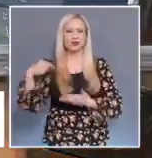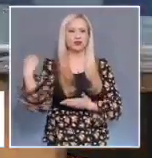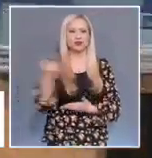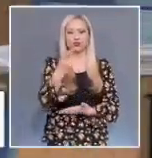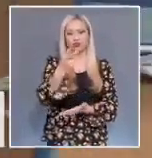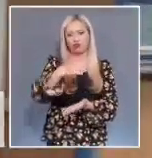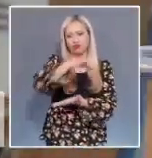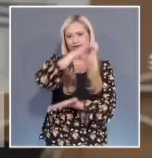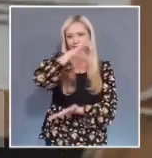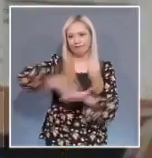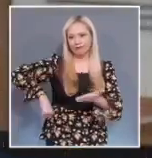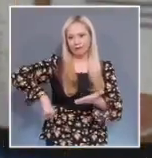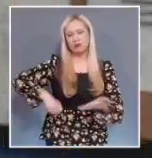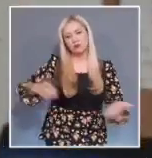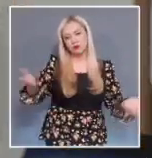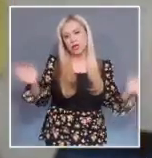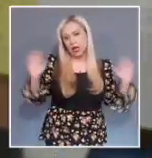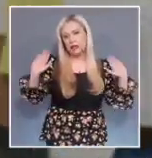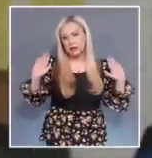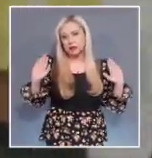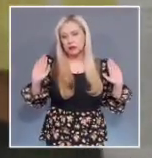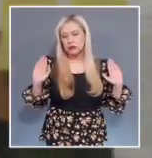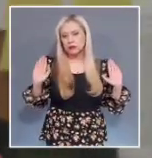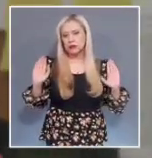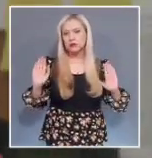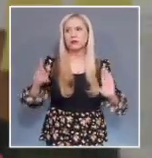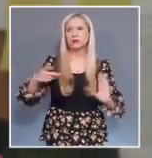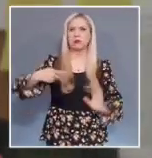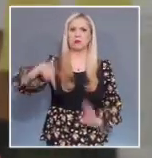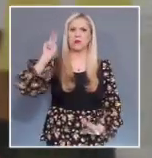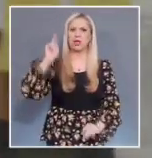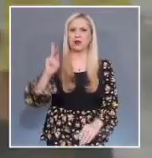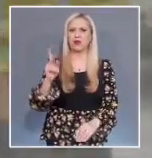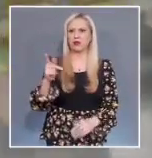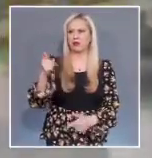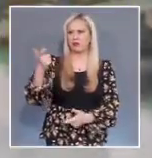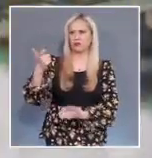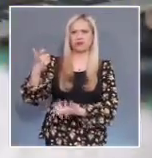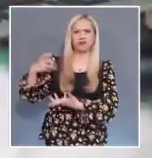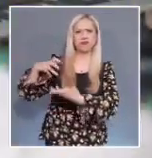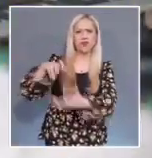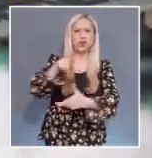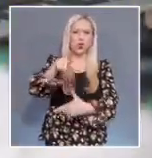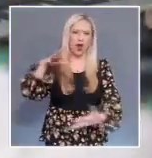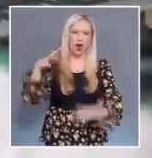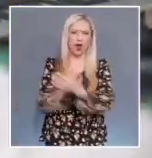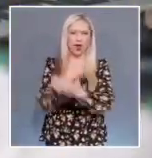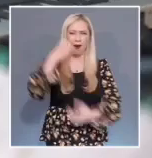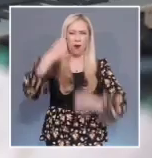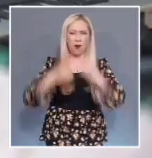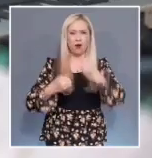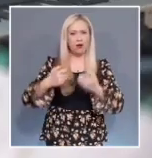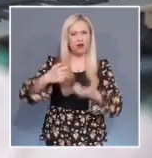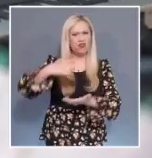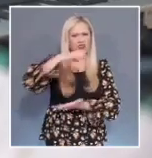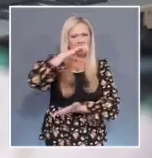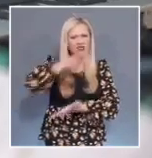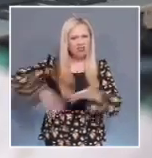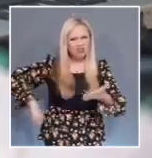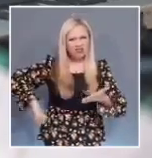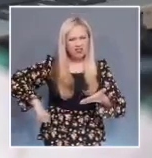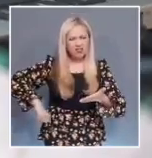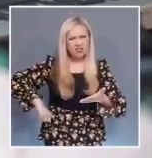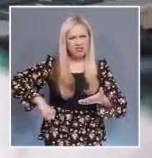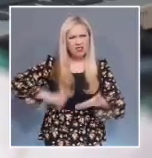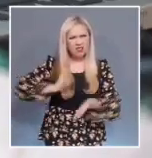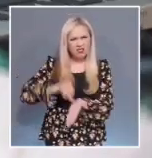Federación, se puede aplicar de manera supletoria la legislación civil. En el caso de la compensación civil, es una forma de